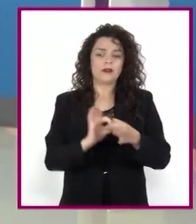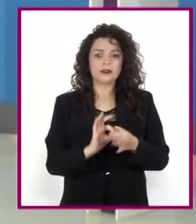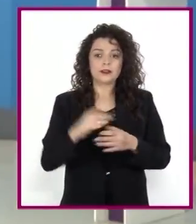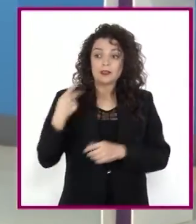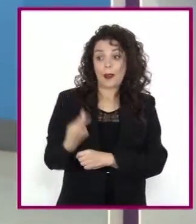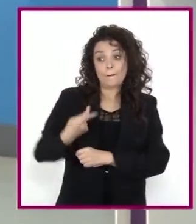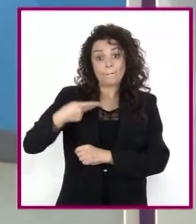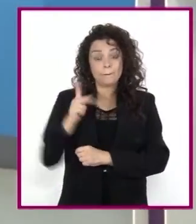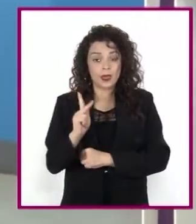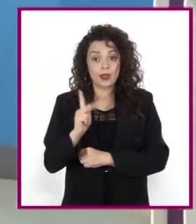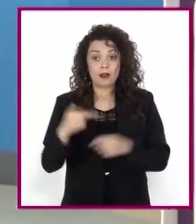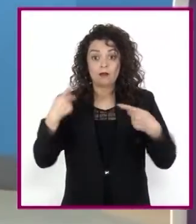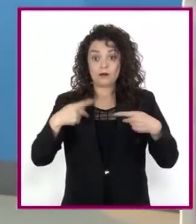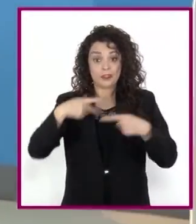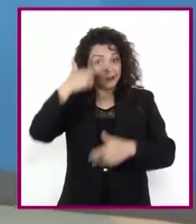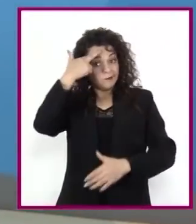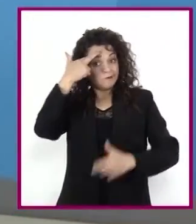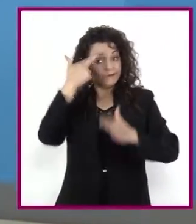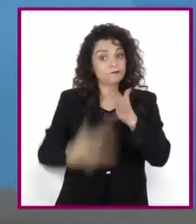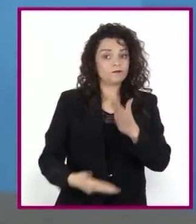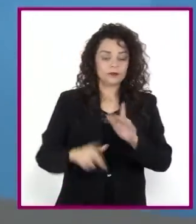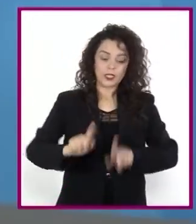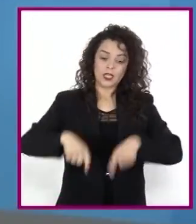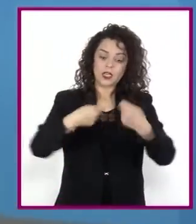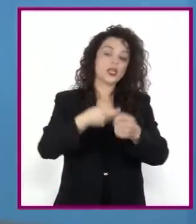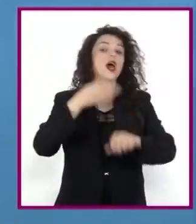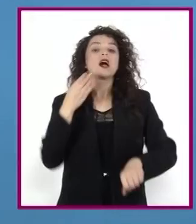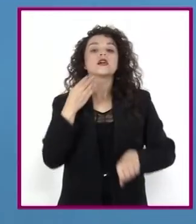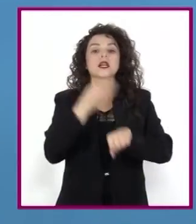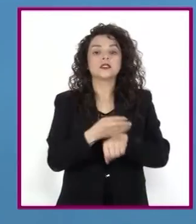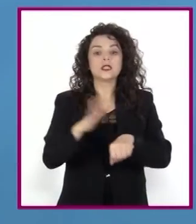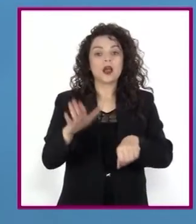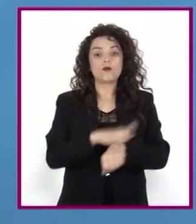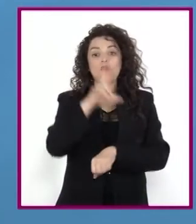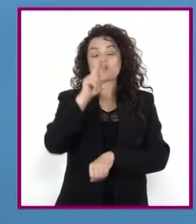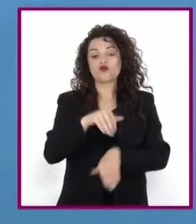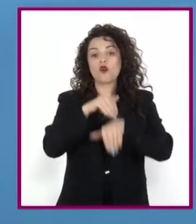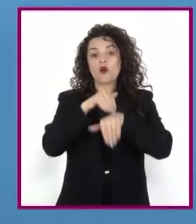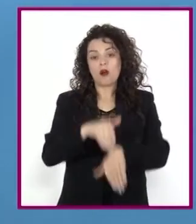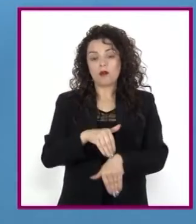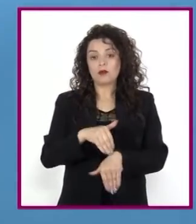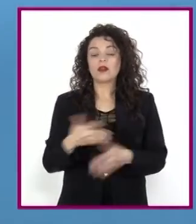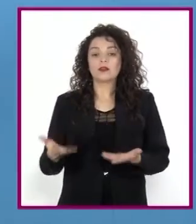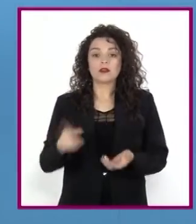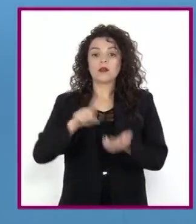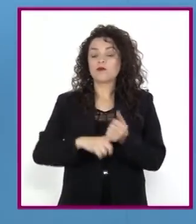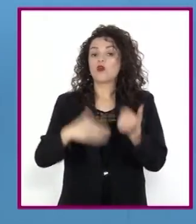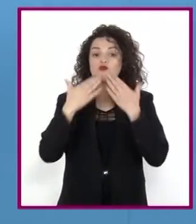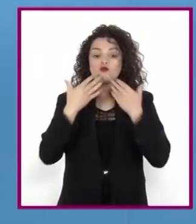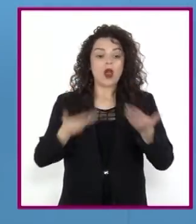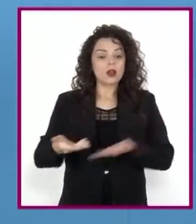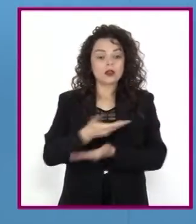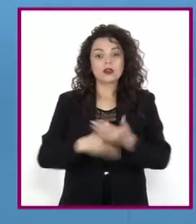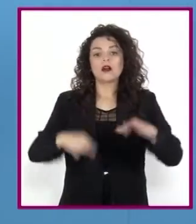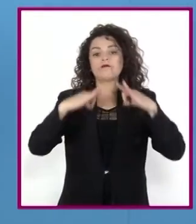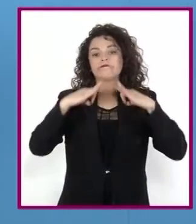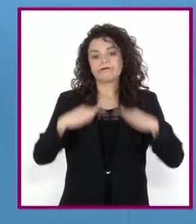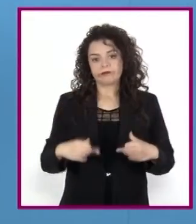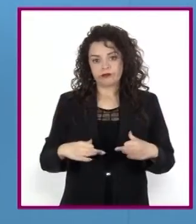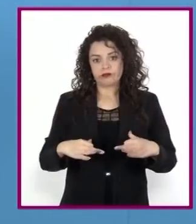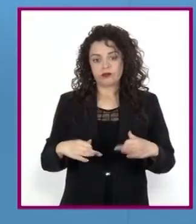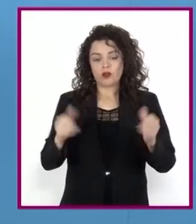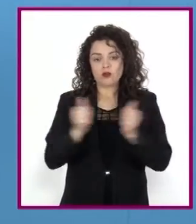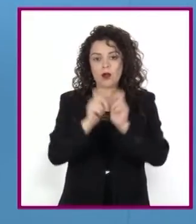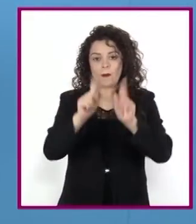embargo, aquel que las incumpla será sancionado por romper con la armonía y sana convivencia social. Pero